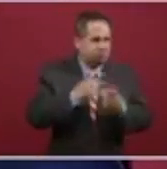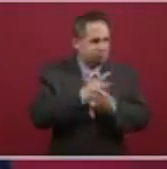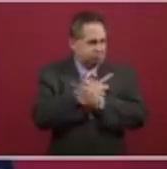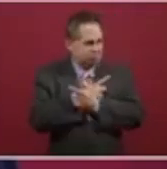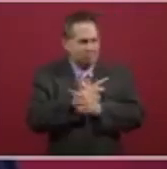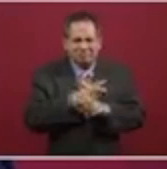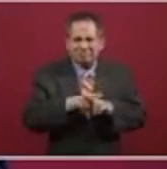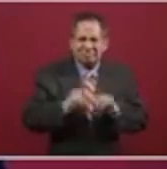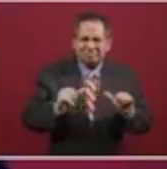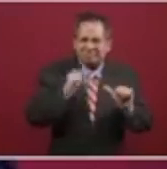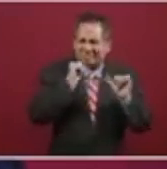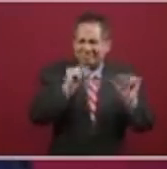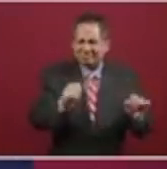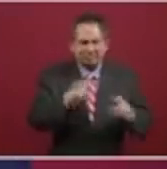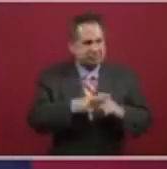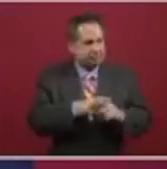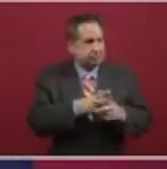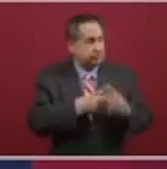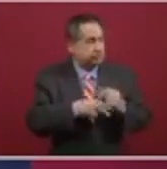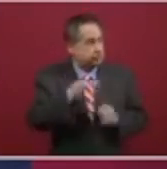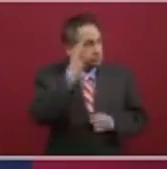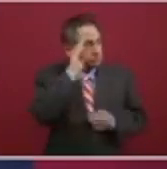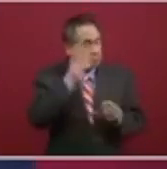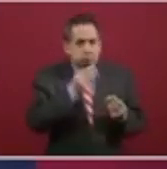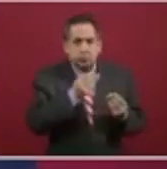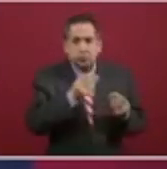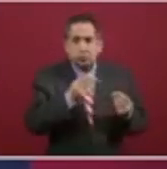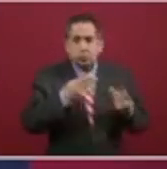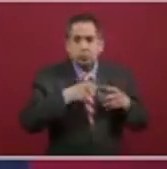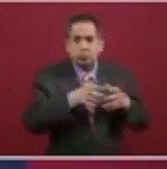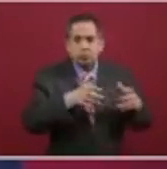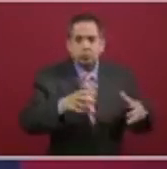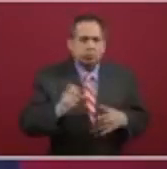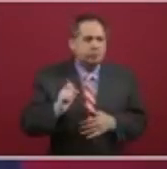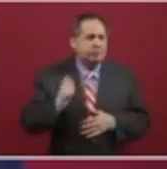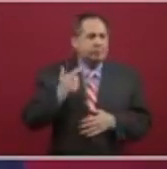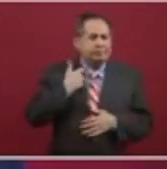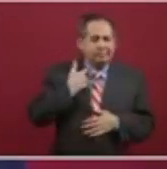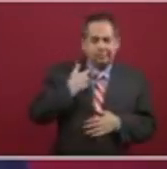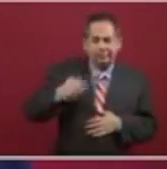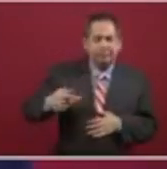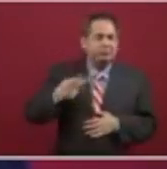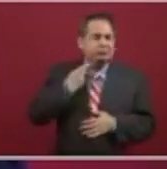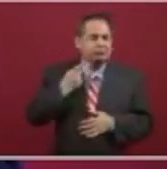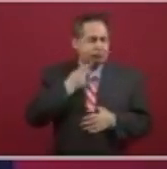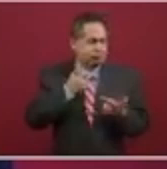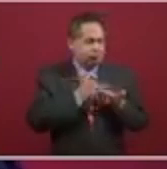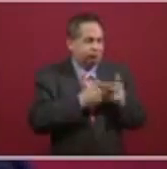índole, creció mucho con la política neoliberal en los últimos tiempos. Pues eso va para